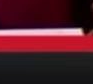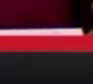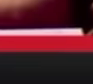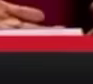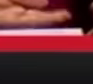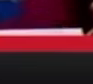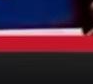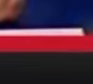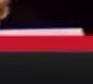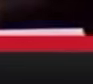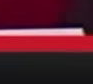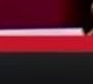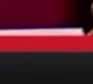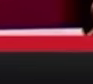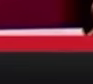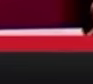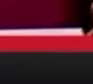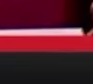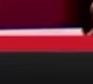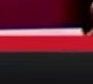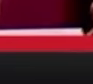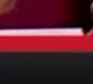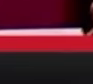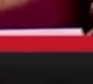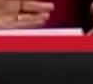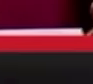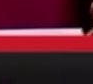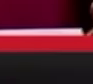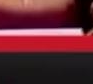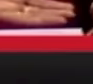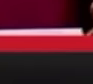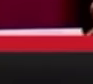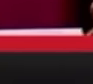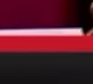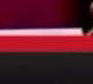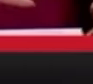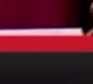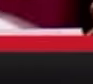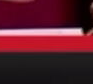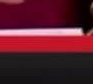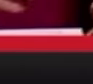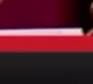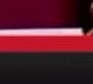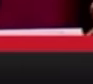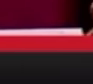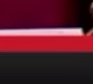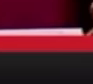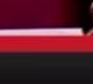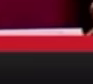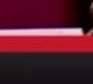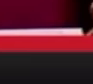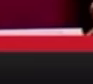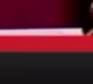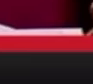es usual en un contrato, porque es imposible que se fije un peaje en el año 2009 y dentro de